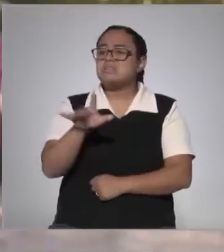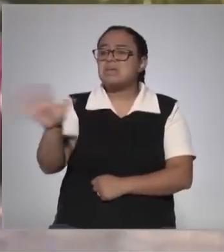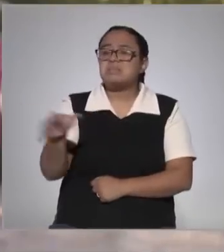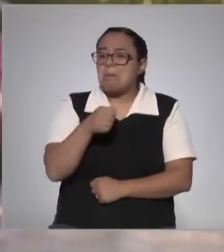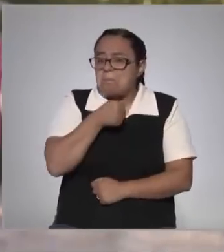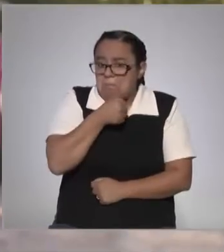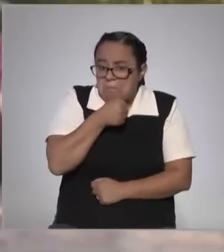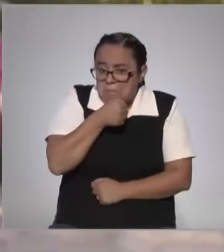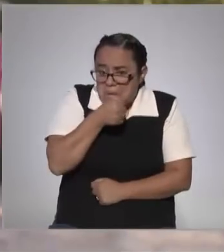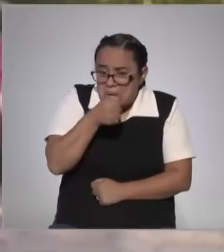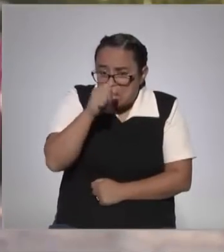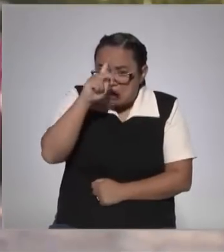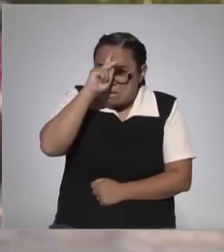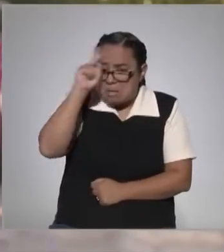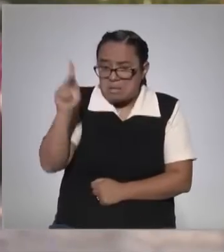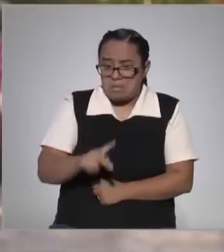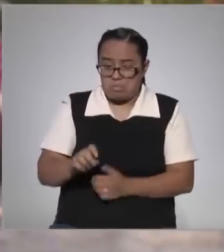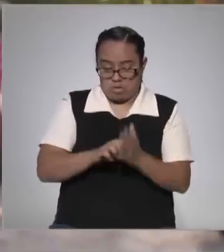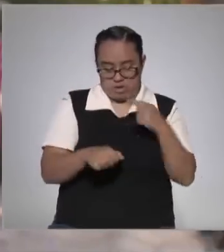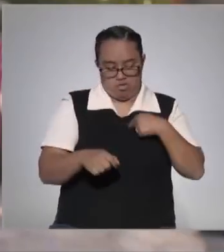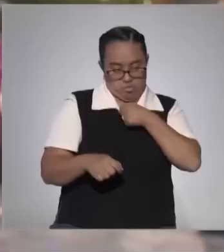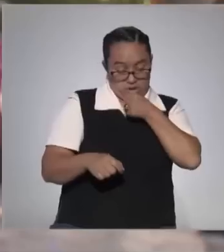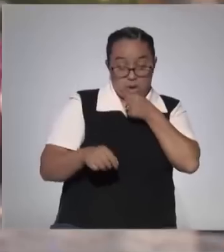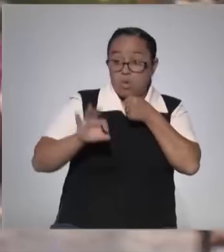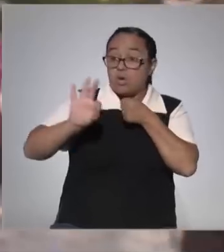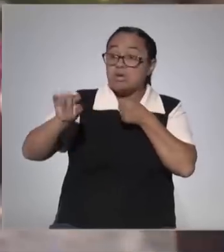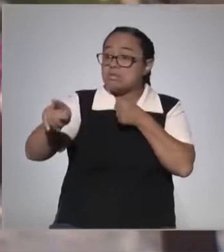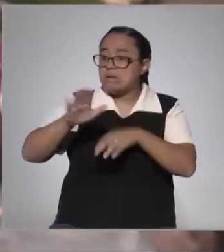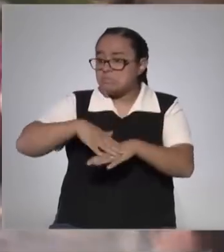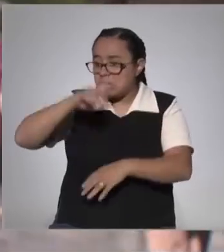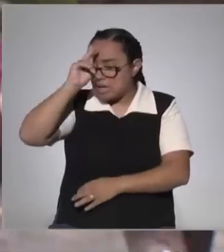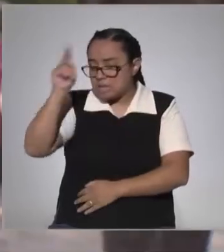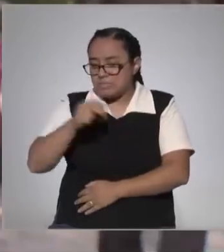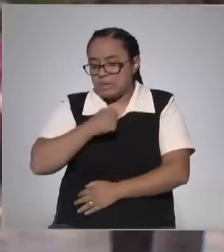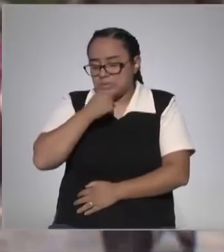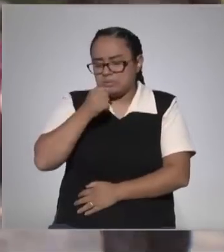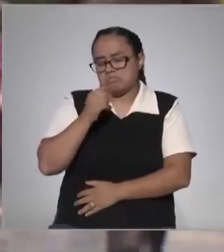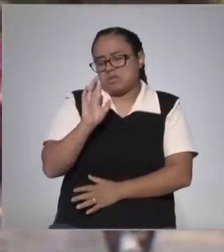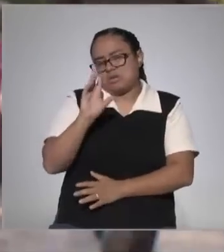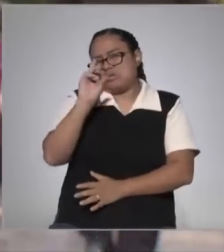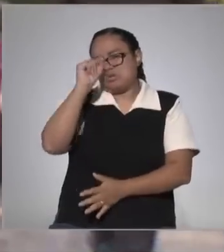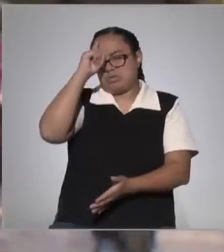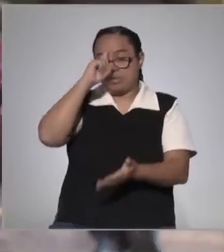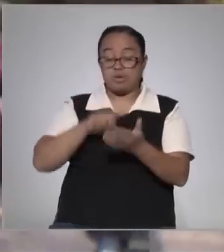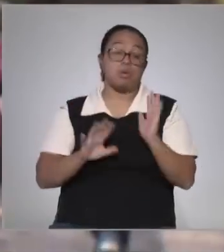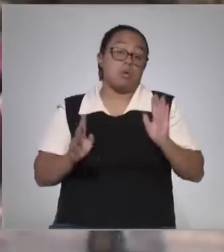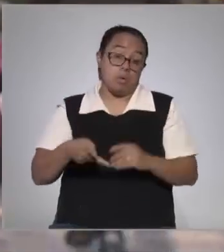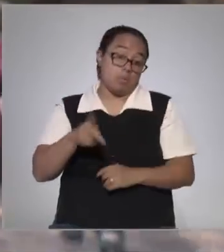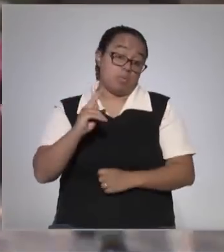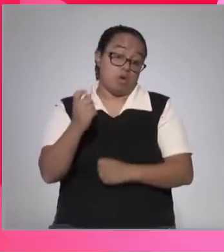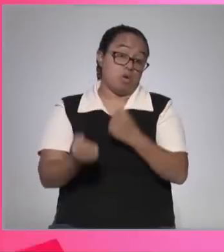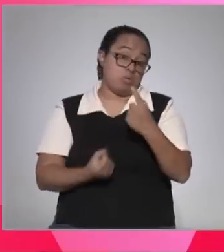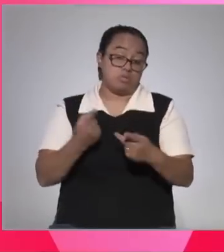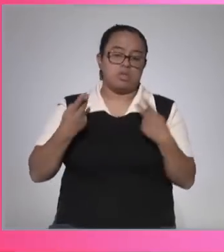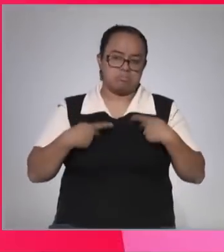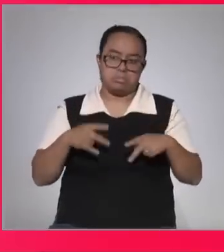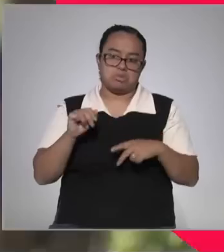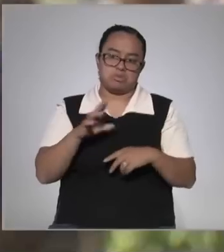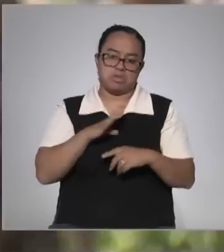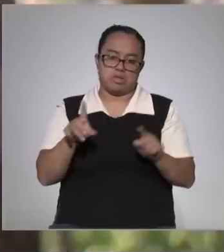viejito, más grande que yo, pues lo dudo, ¿no? Pero hay gente que sí se ha